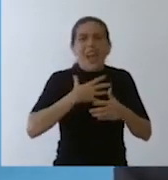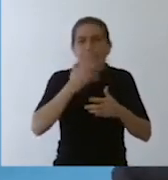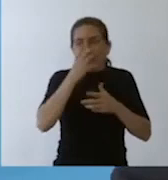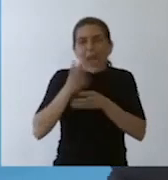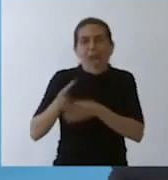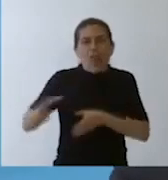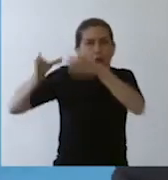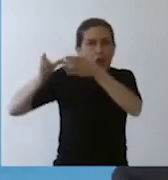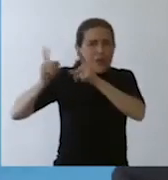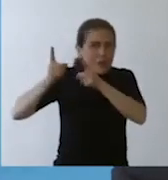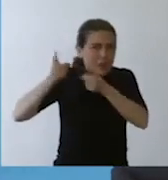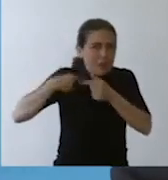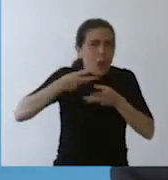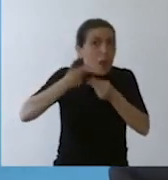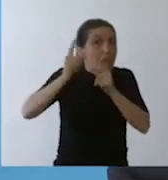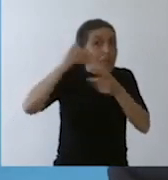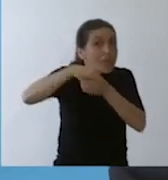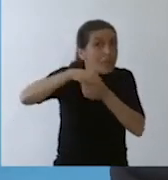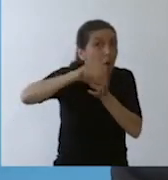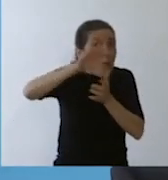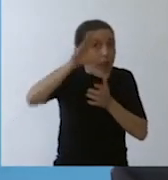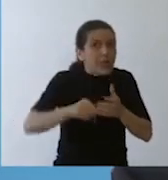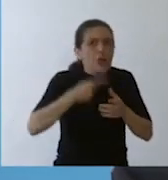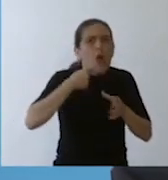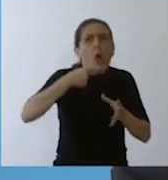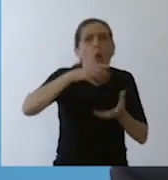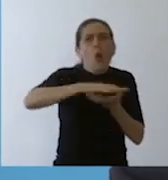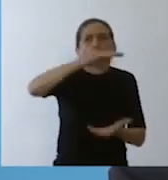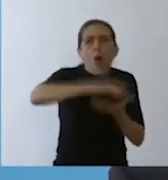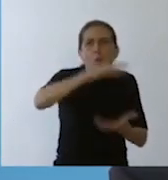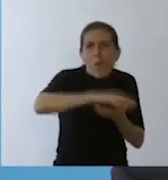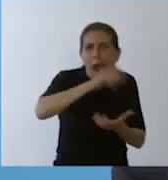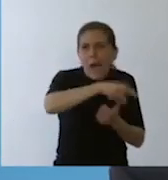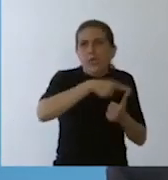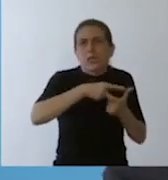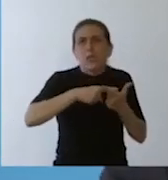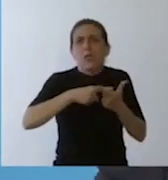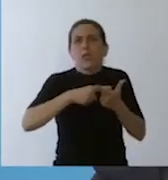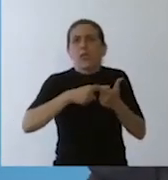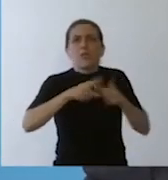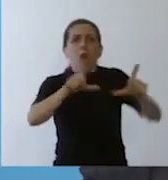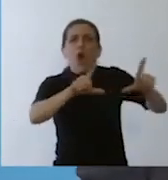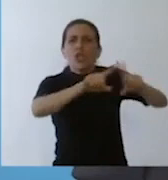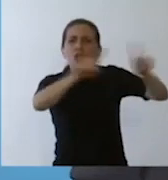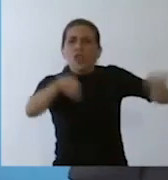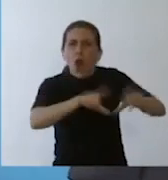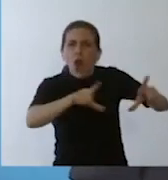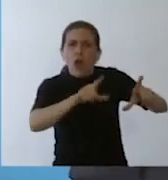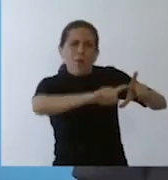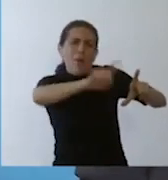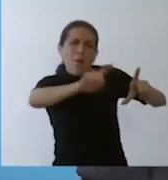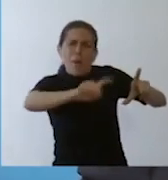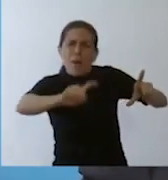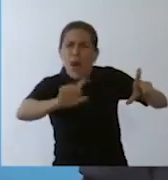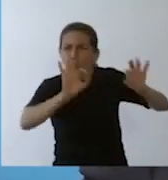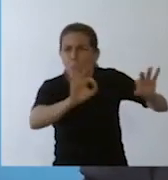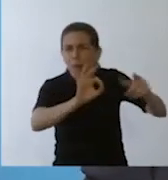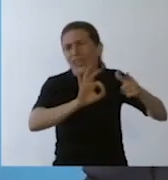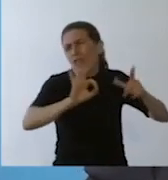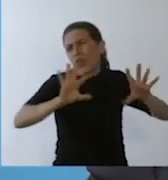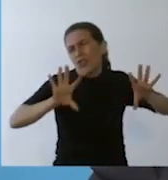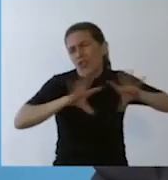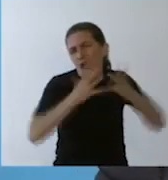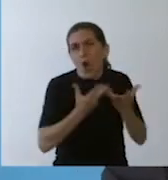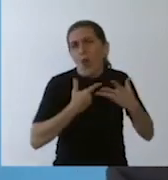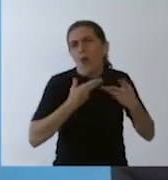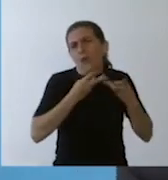en ese momento, junto con bombas de infusión, bombas de monitores multiparamétricos, bueno, toda la existencia, pero además hemos